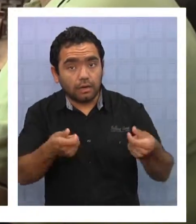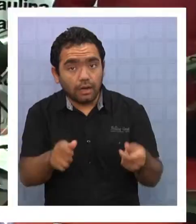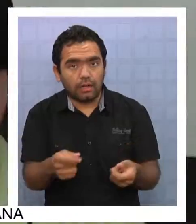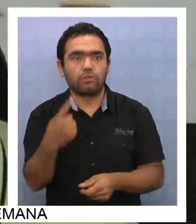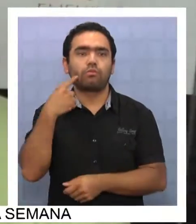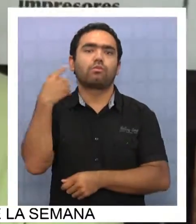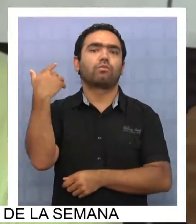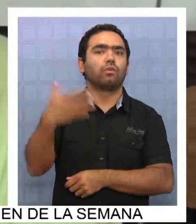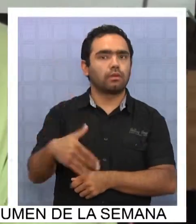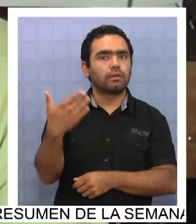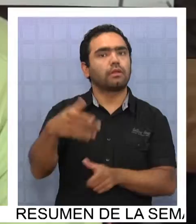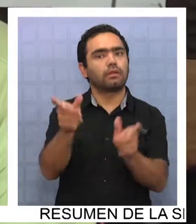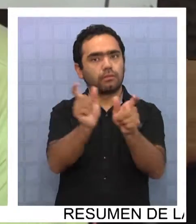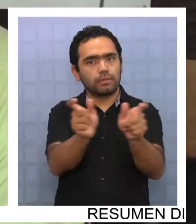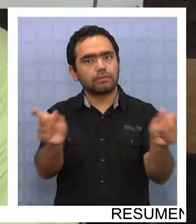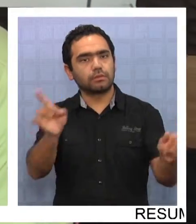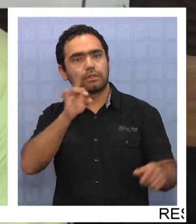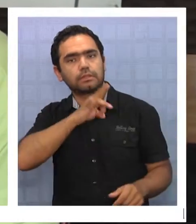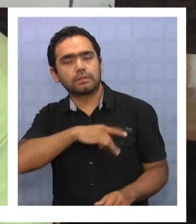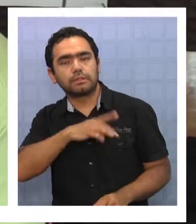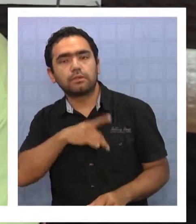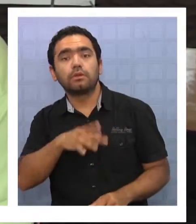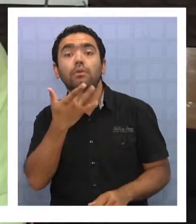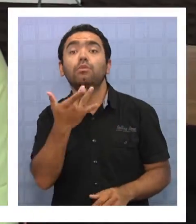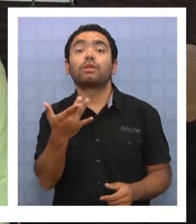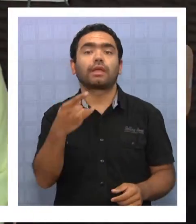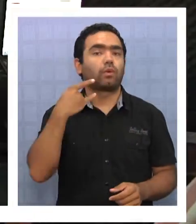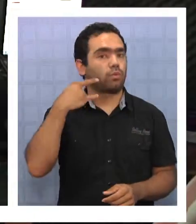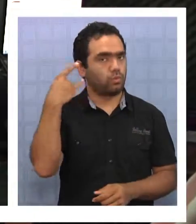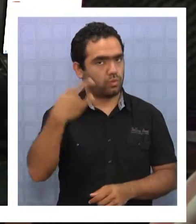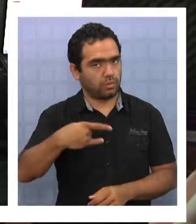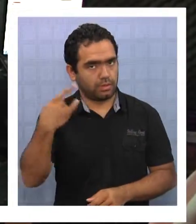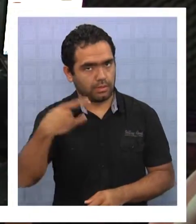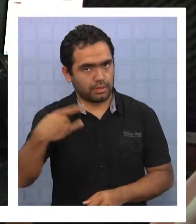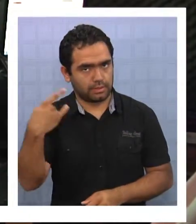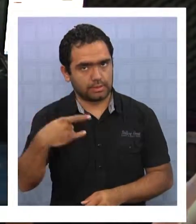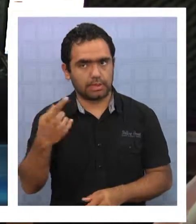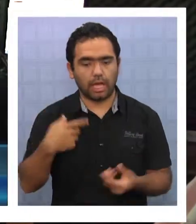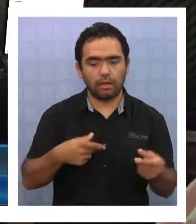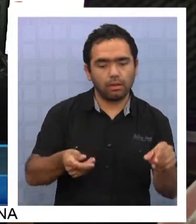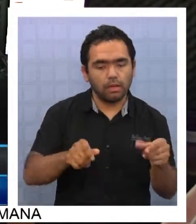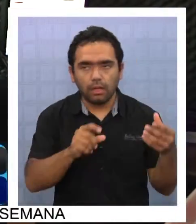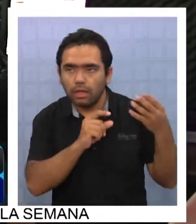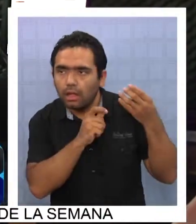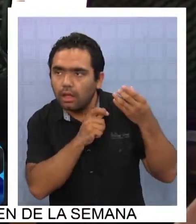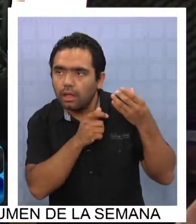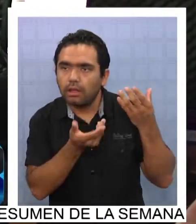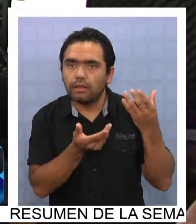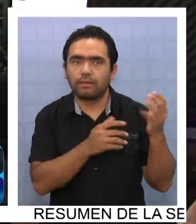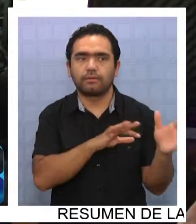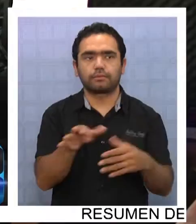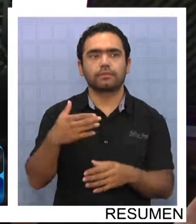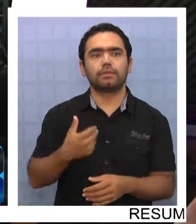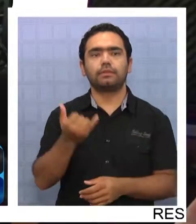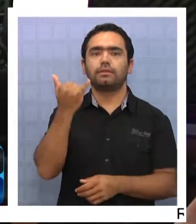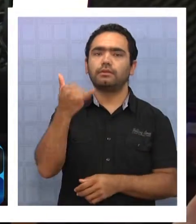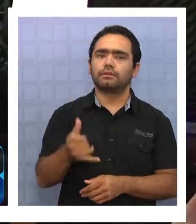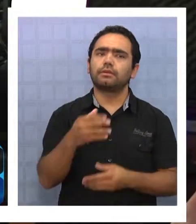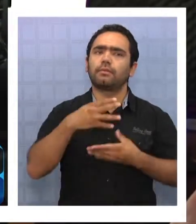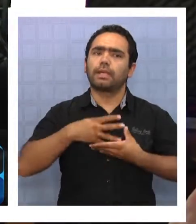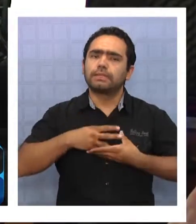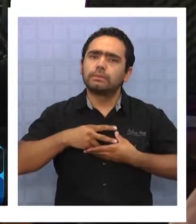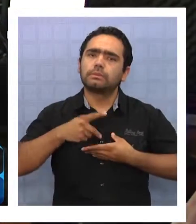relevancia entre los chilenos, sobre todo por las emergencias. Es una de las esencias que mantiene su espíritu, el de ser